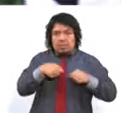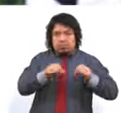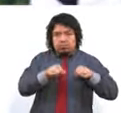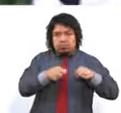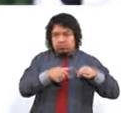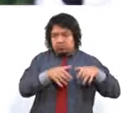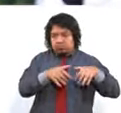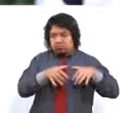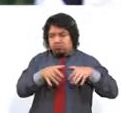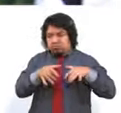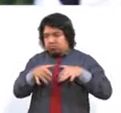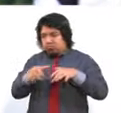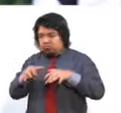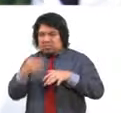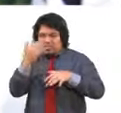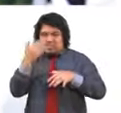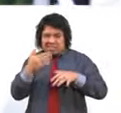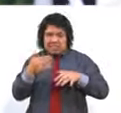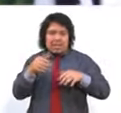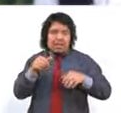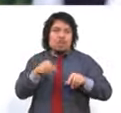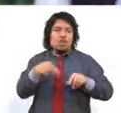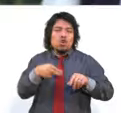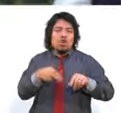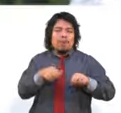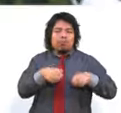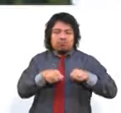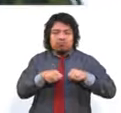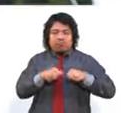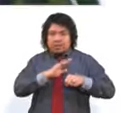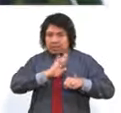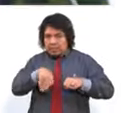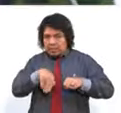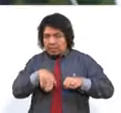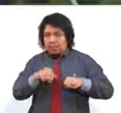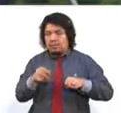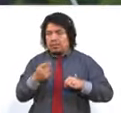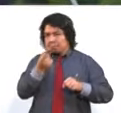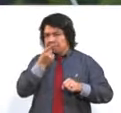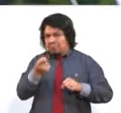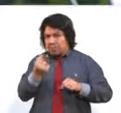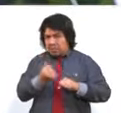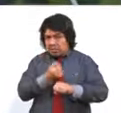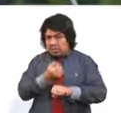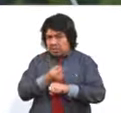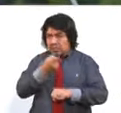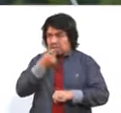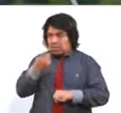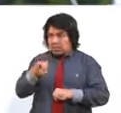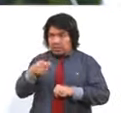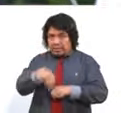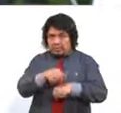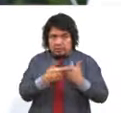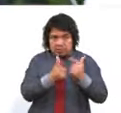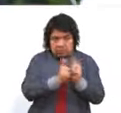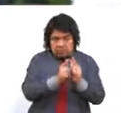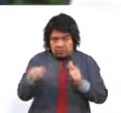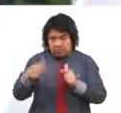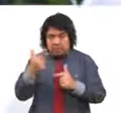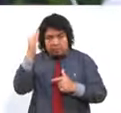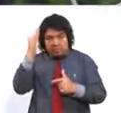llaman las rodadas de la muerte por la cuestión de Día de Muertos. Le dio instrucciones usted al secretario de buscar estos grupos, estos